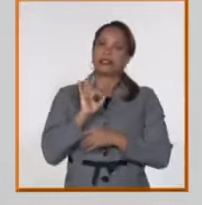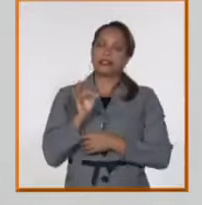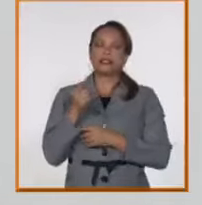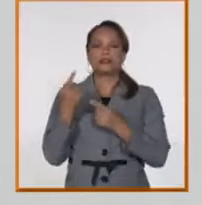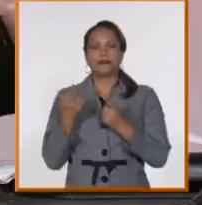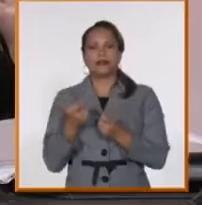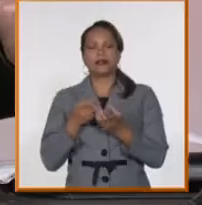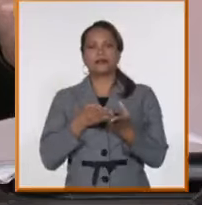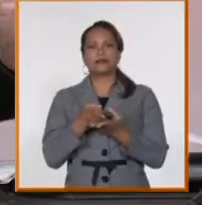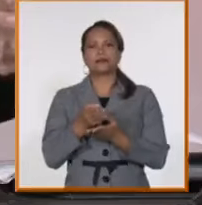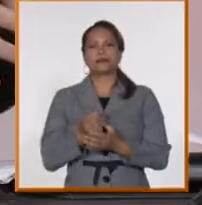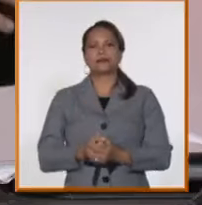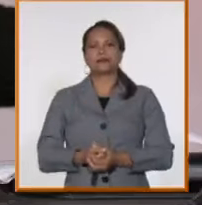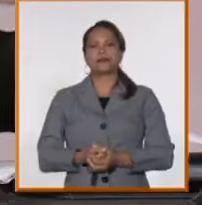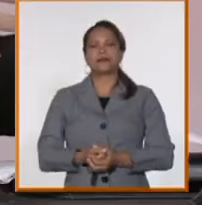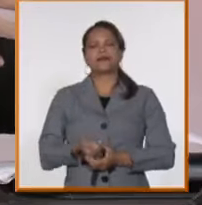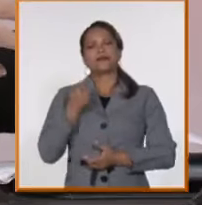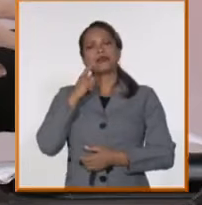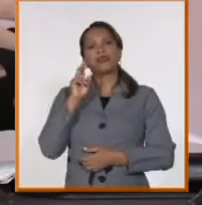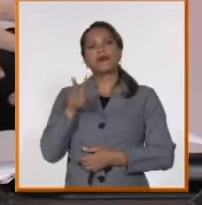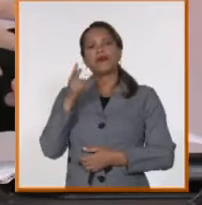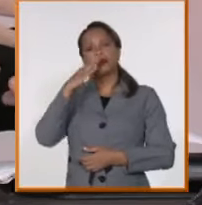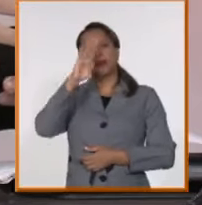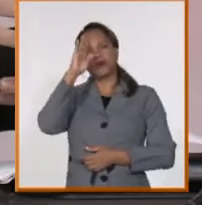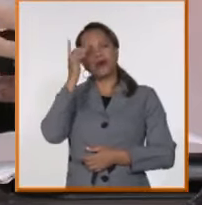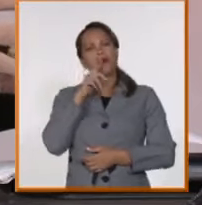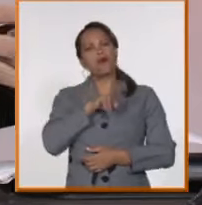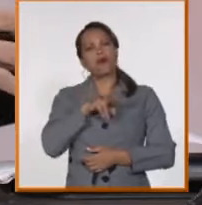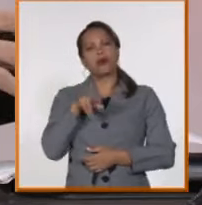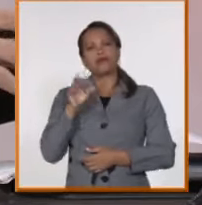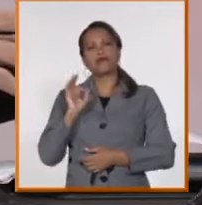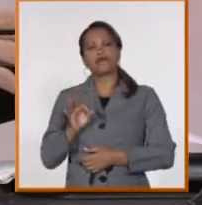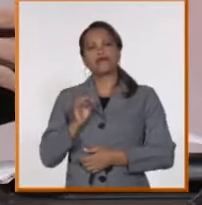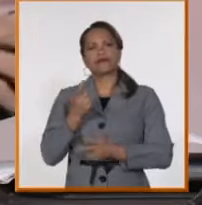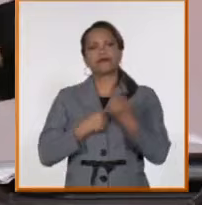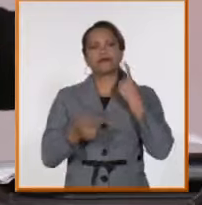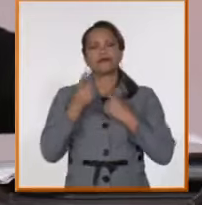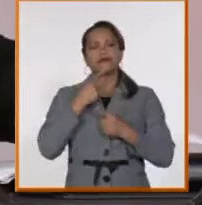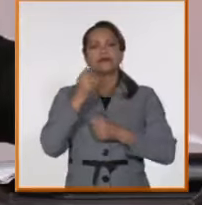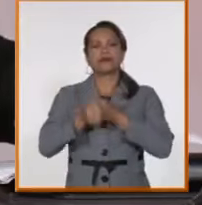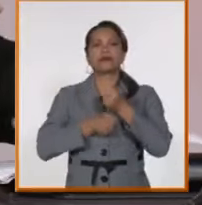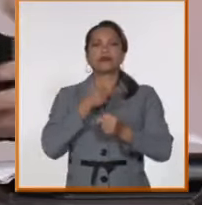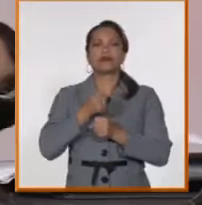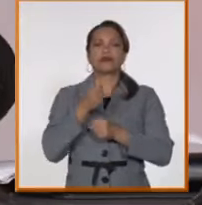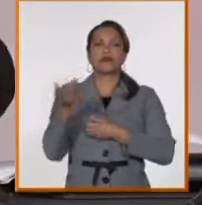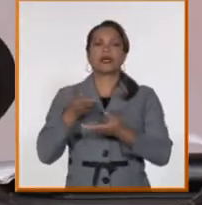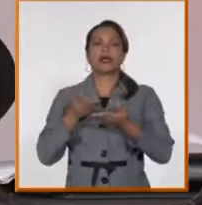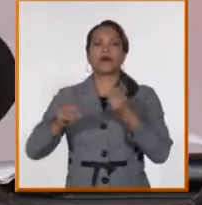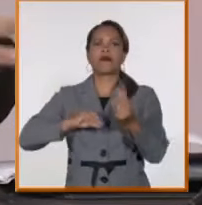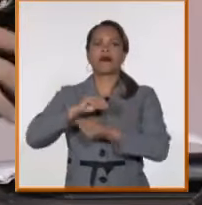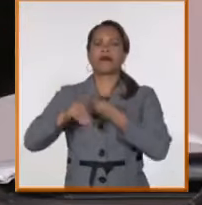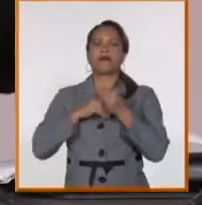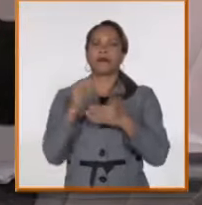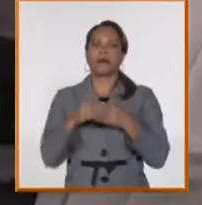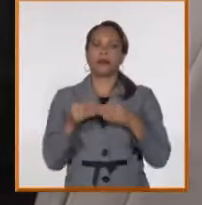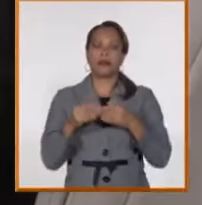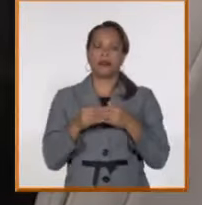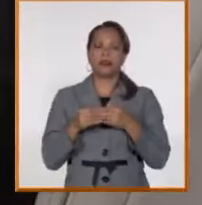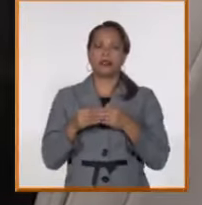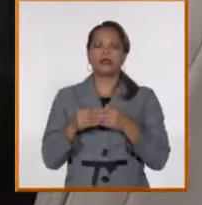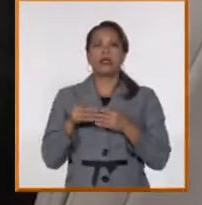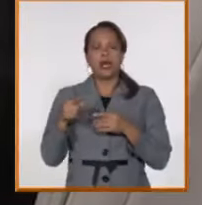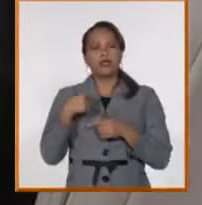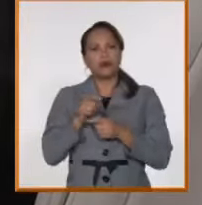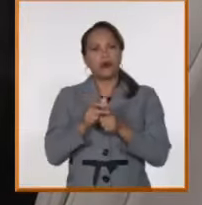recientemente en cuate un trabajo de las alternativas que se han ido buscando también en el uso de Mercado cambiario con su shel eso se ha